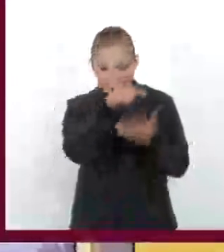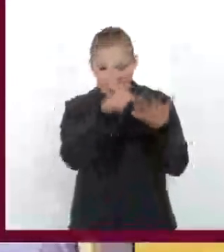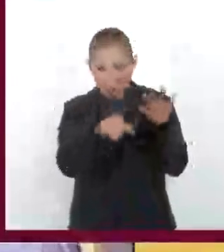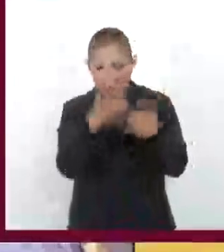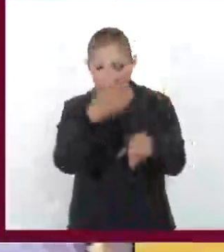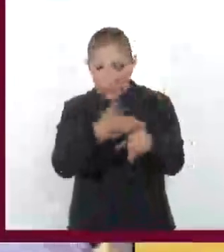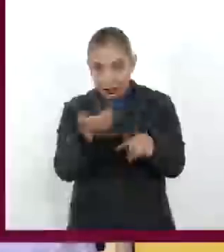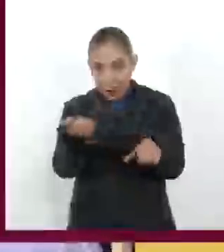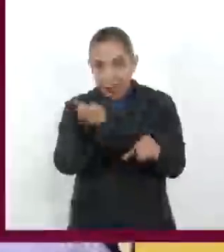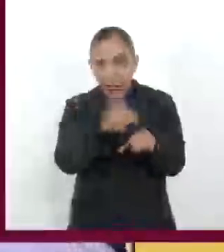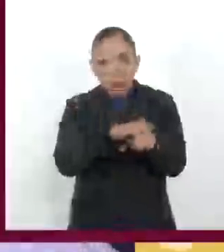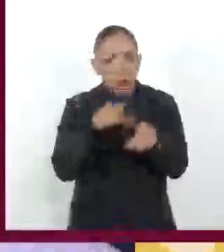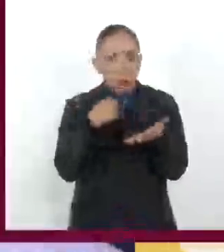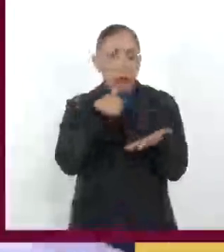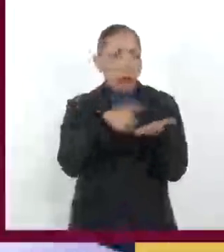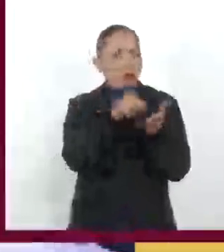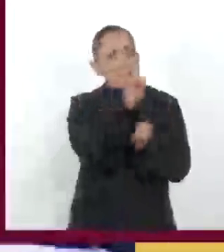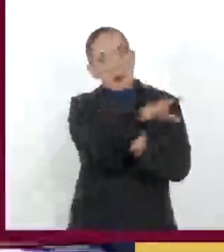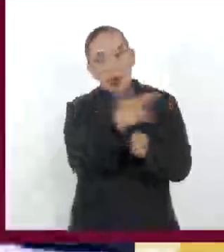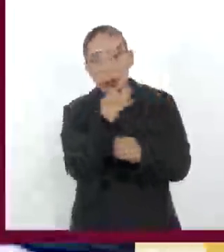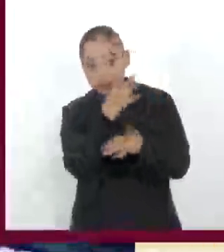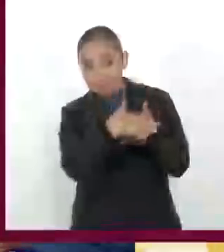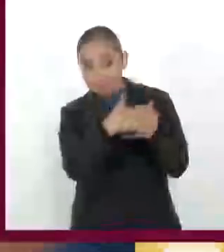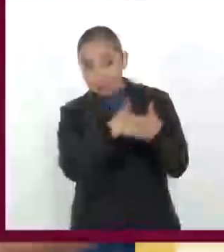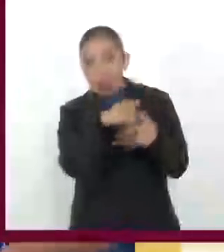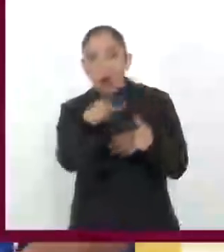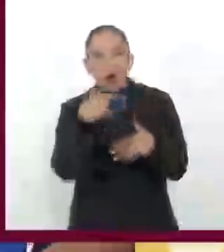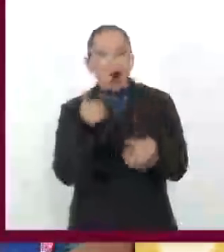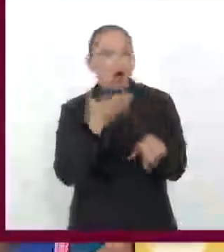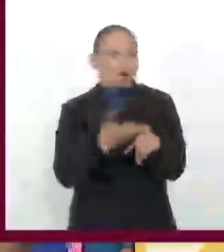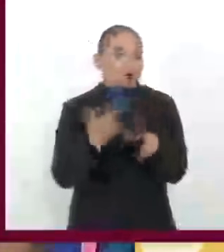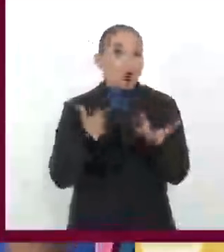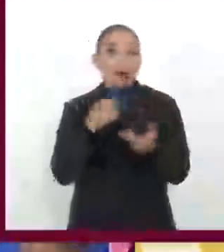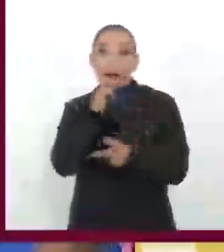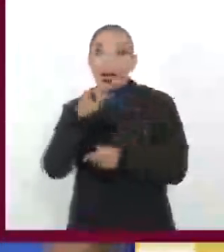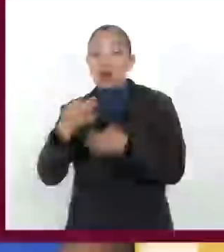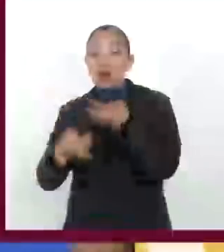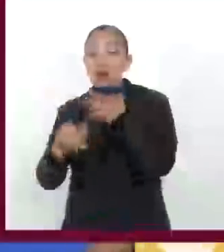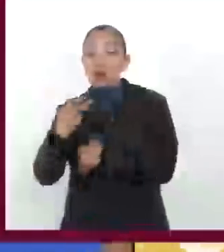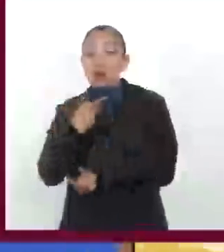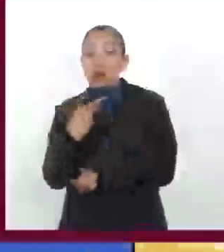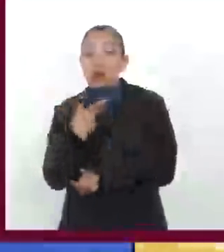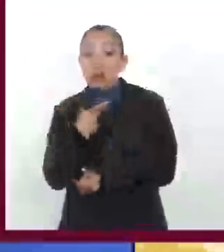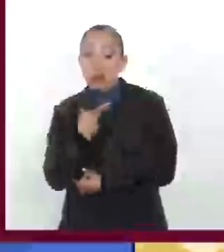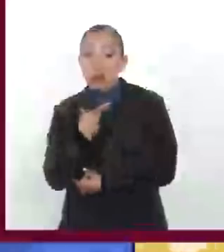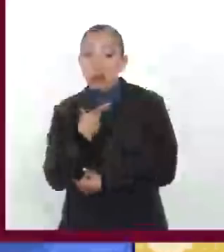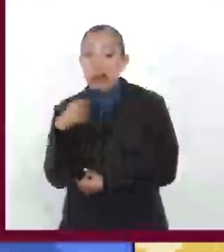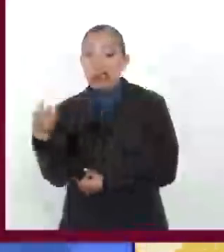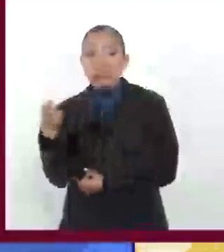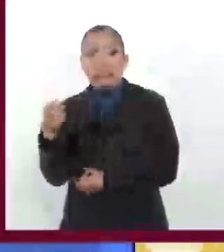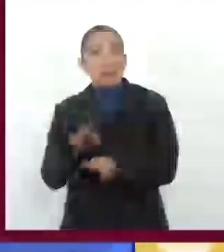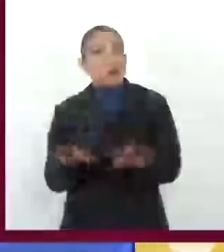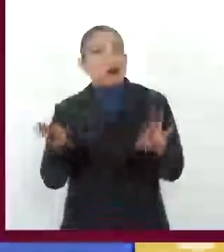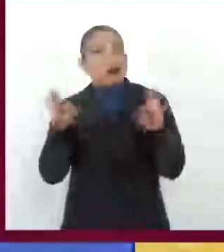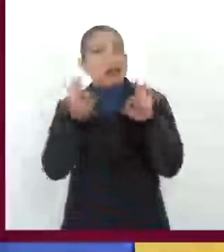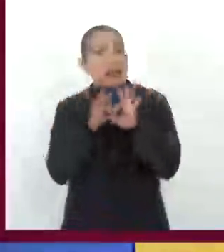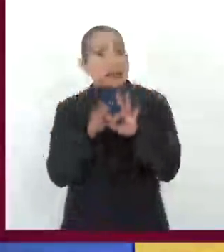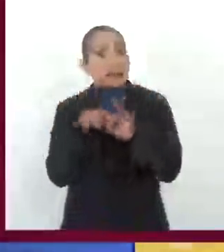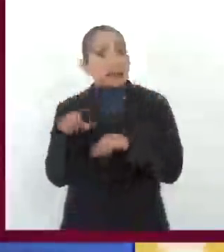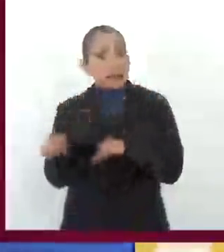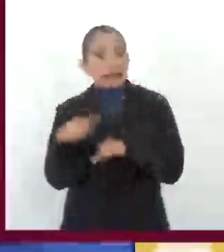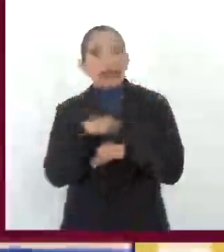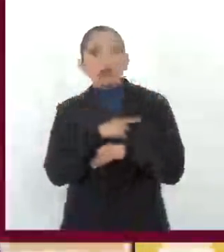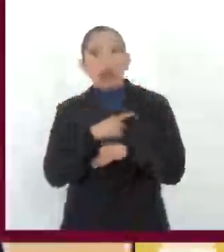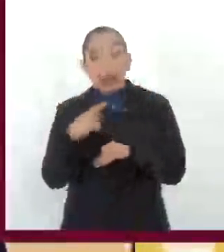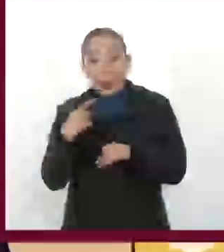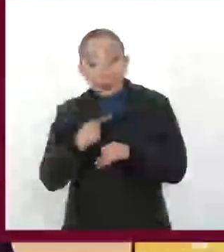de estas sanciones administrativas y penales, está lo que ya mencionó el maestro, el juicio político. Es muy importante